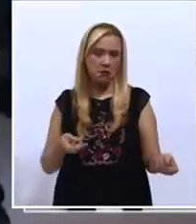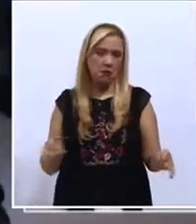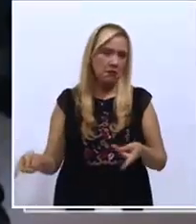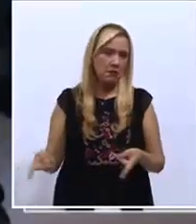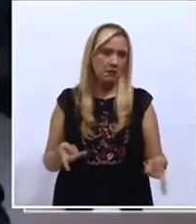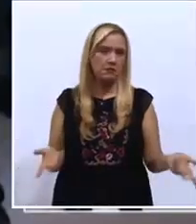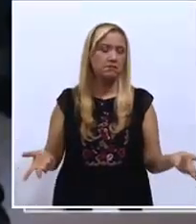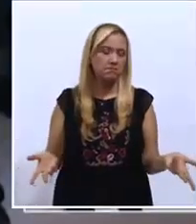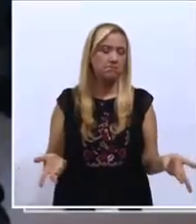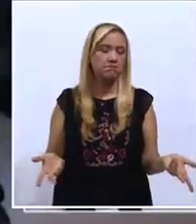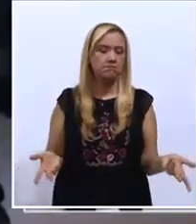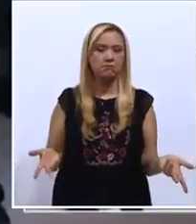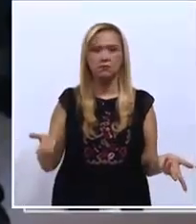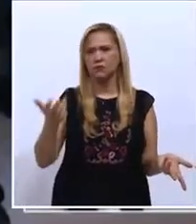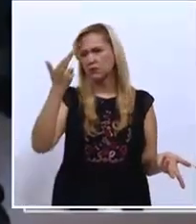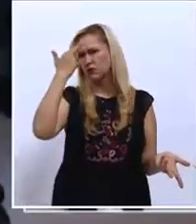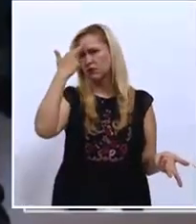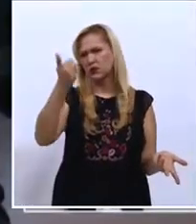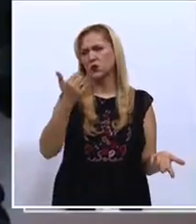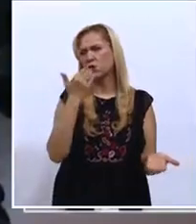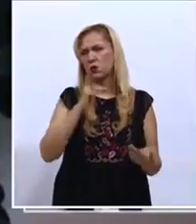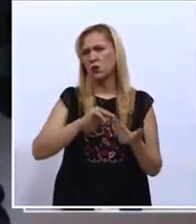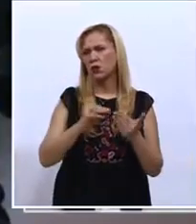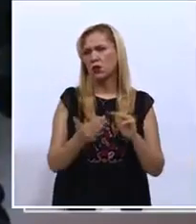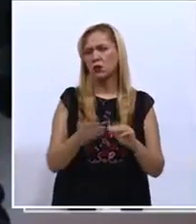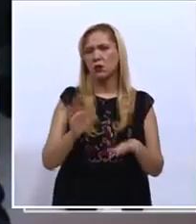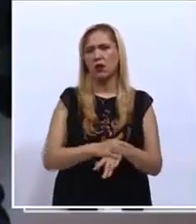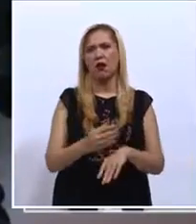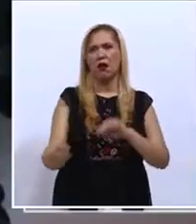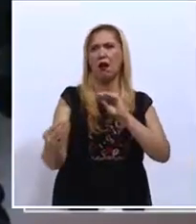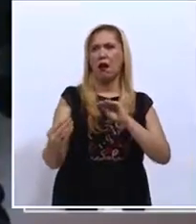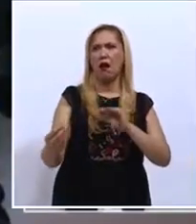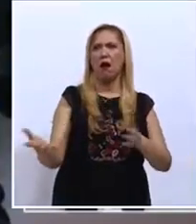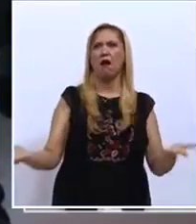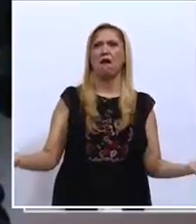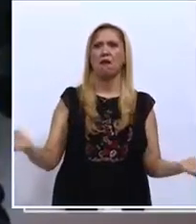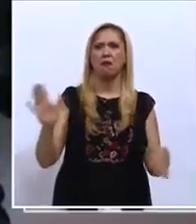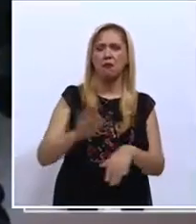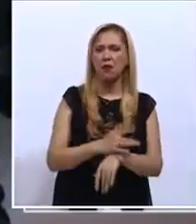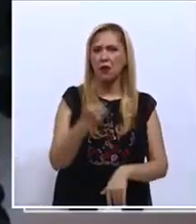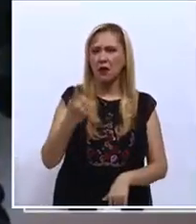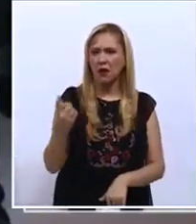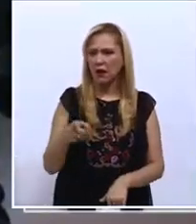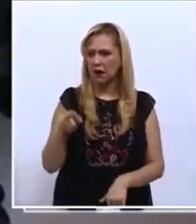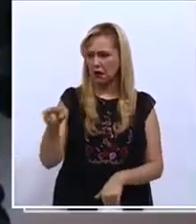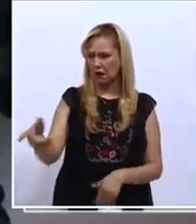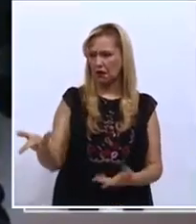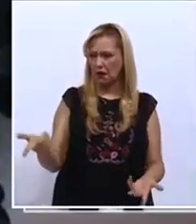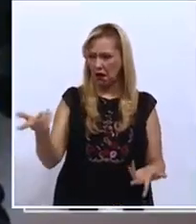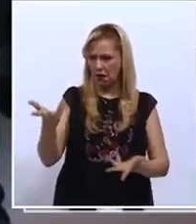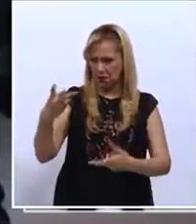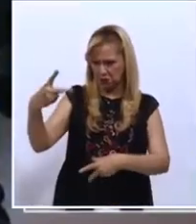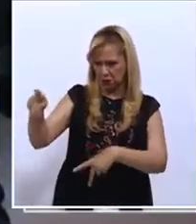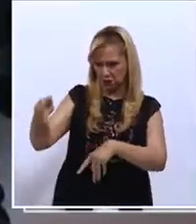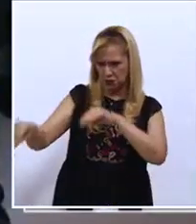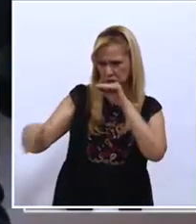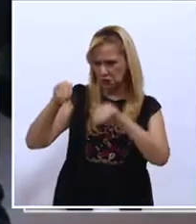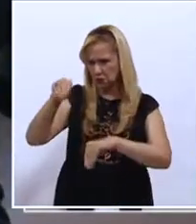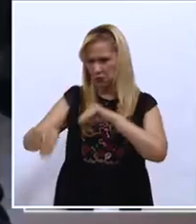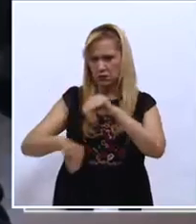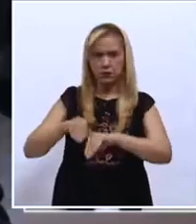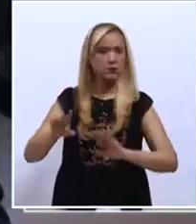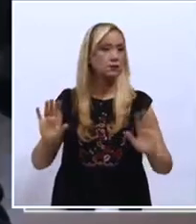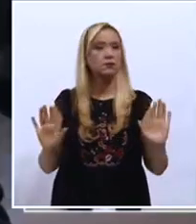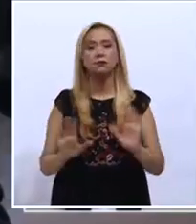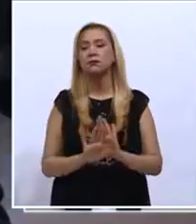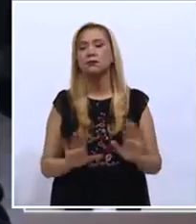Se consideran infundados los agravios en los que se alega una supuesta contraposición entre las funciones de la subdelegación y la COPACO, porque la